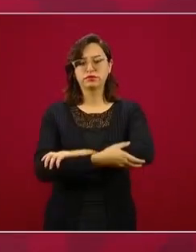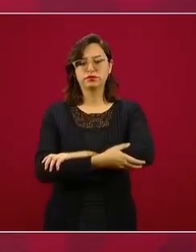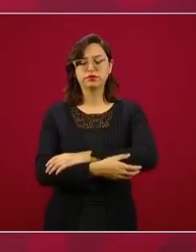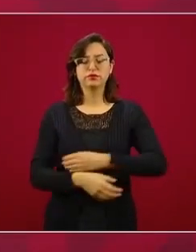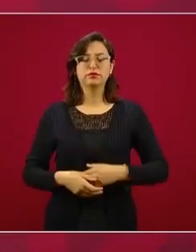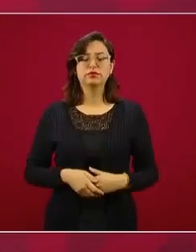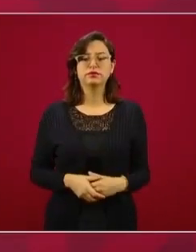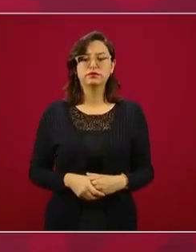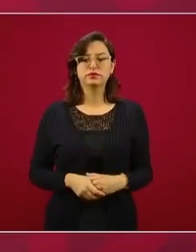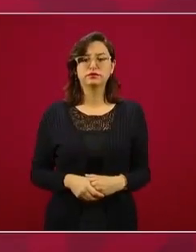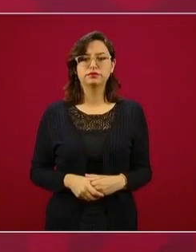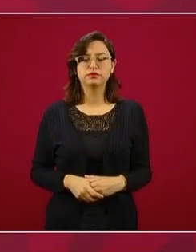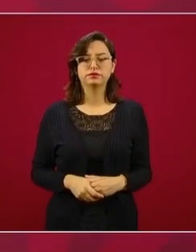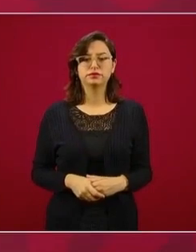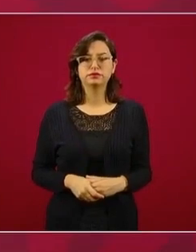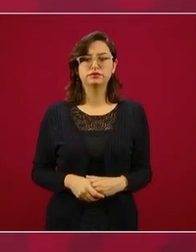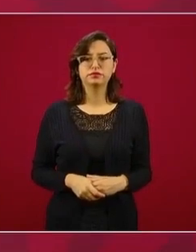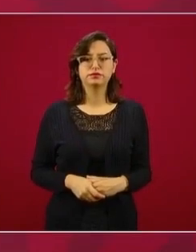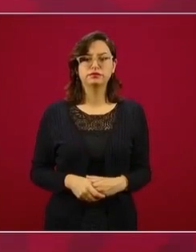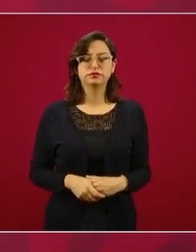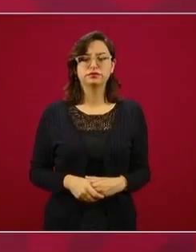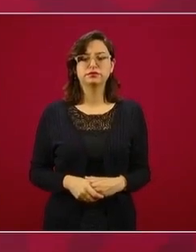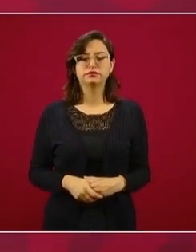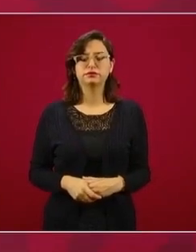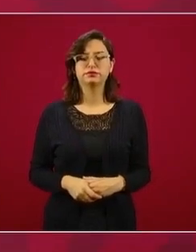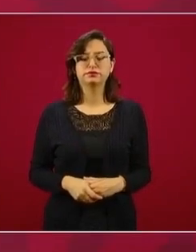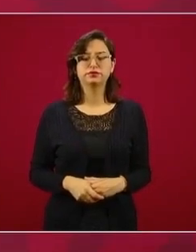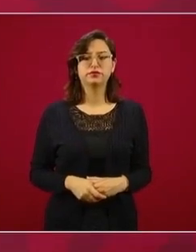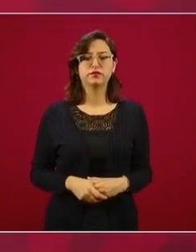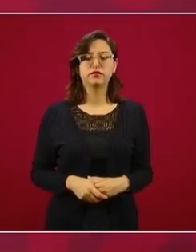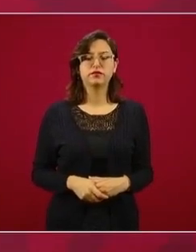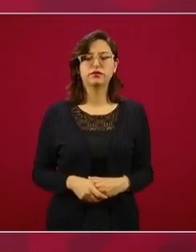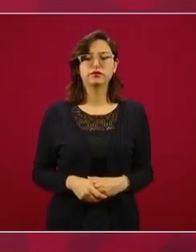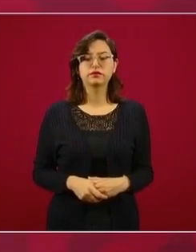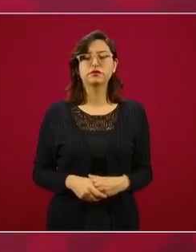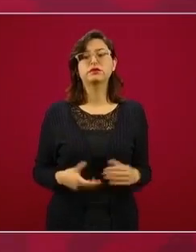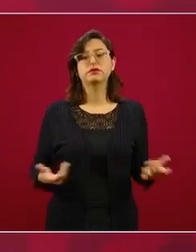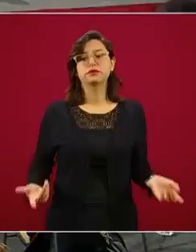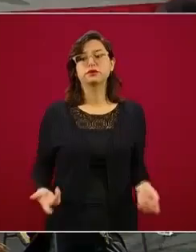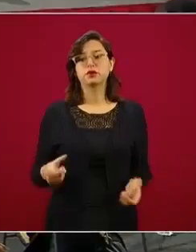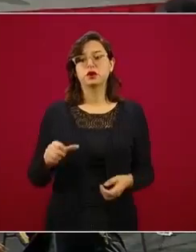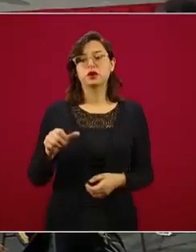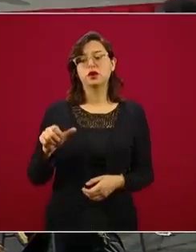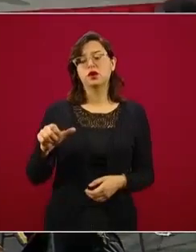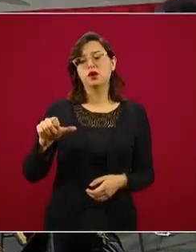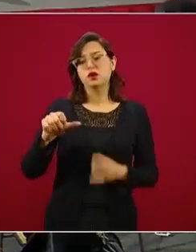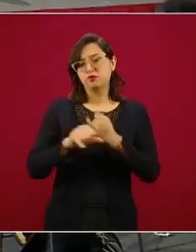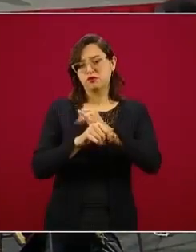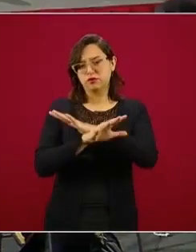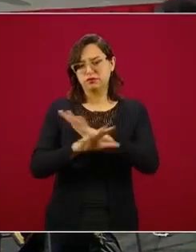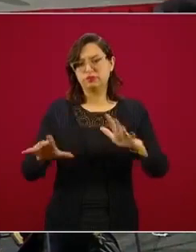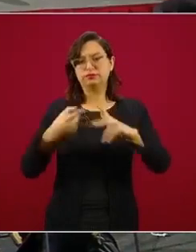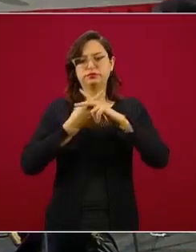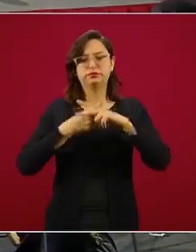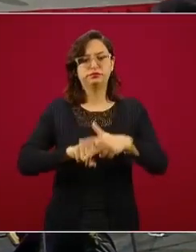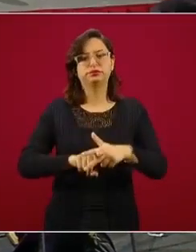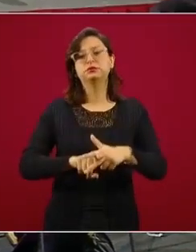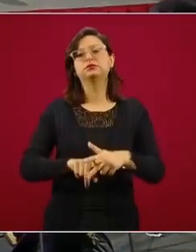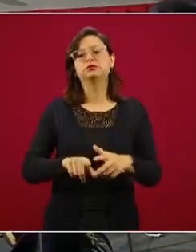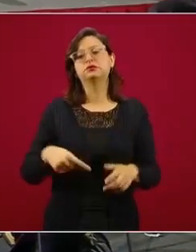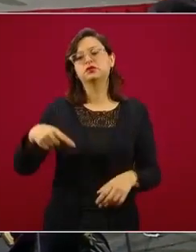Vamos a iniciar la información. Hoy es martes, que se